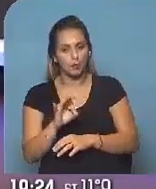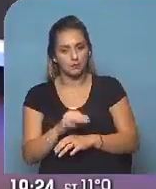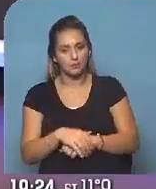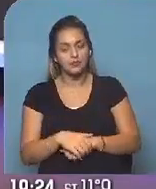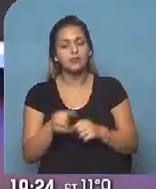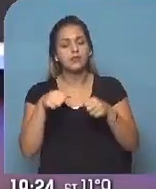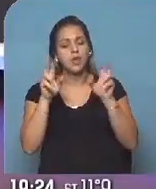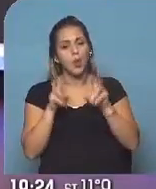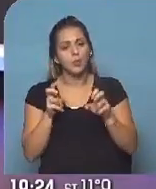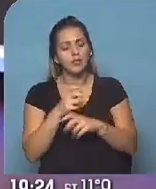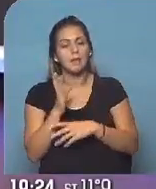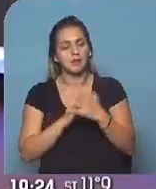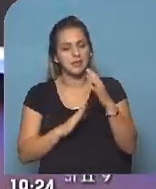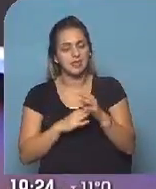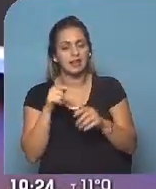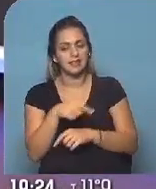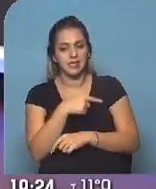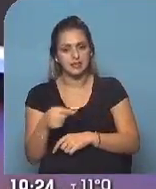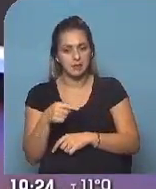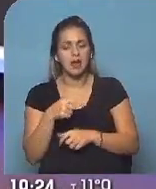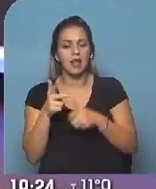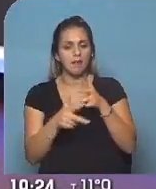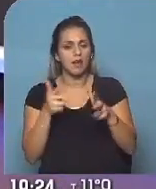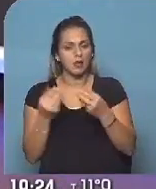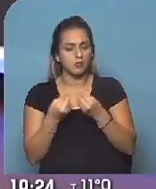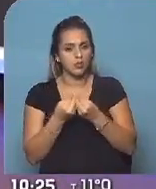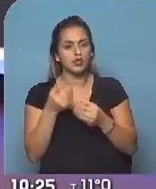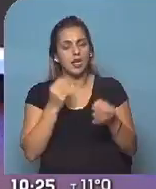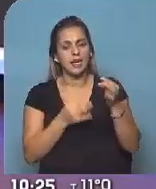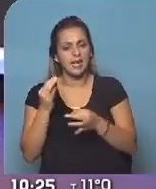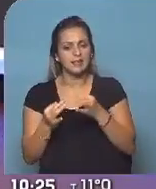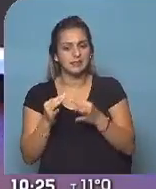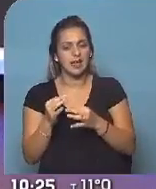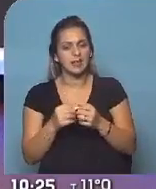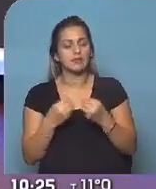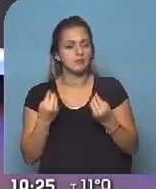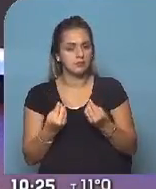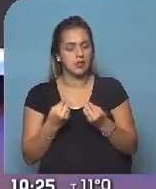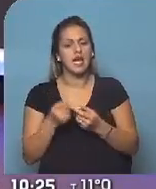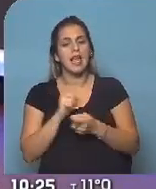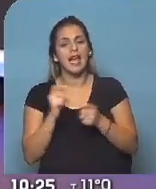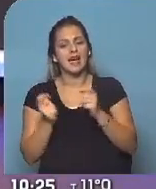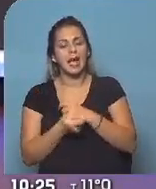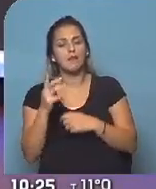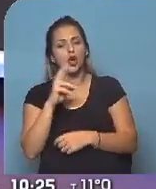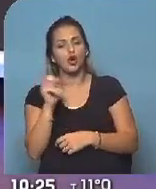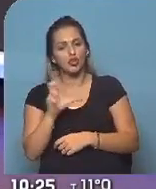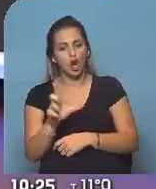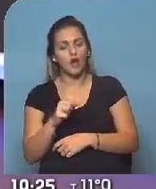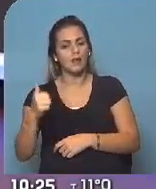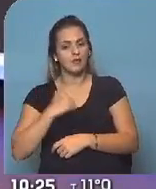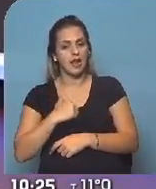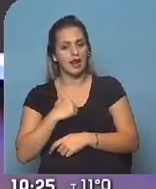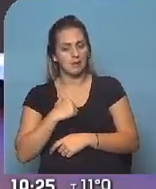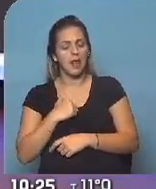Uno de los temas centrales de la semana y que seguramente van a dar mucho que hablar y que analizar para los próximos días es el cambio de rol en las Fuerzas Armadas